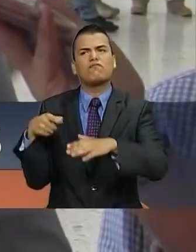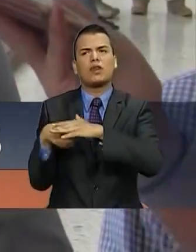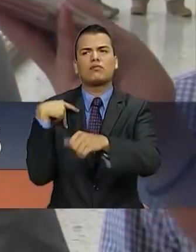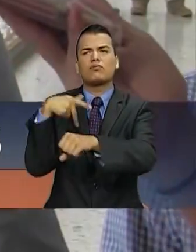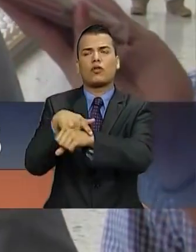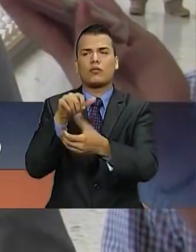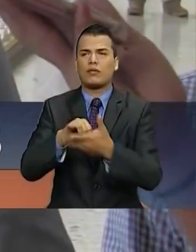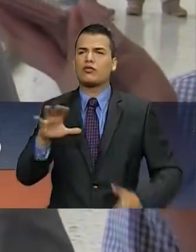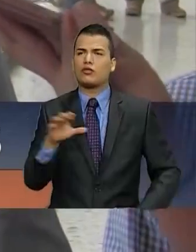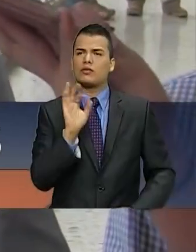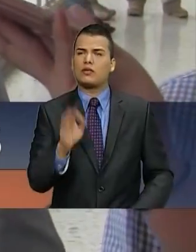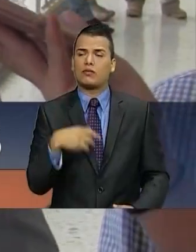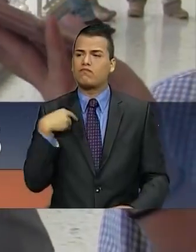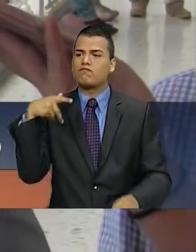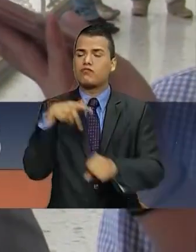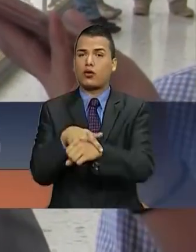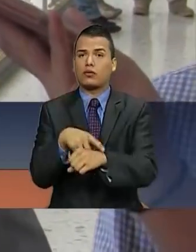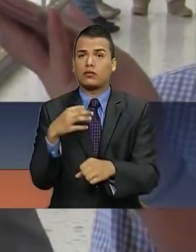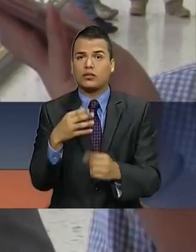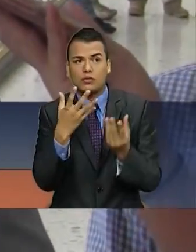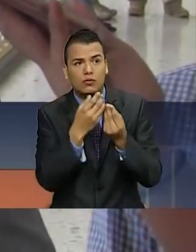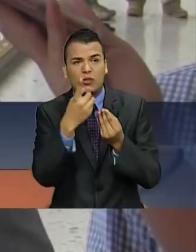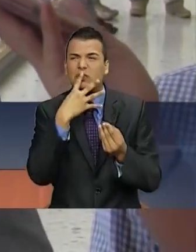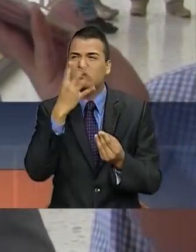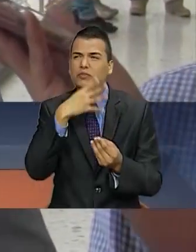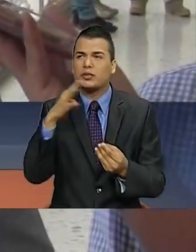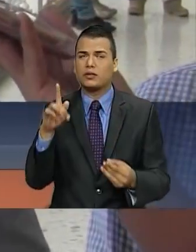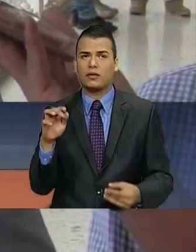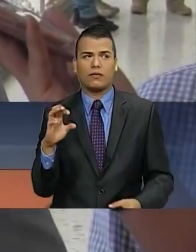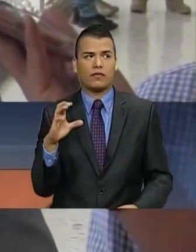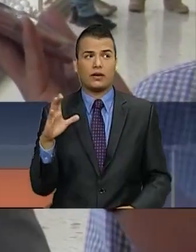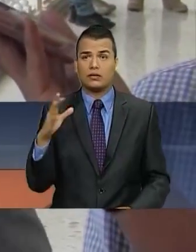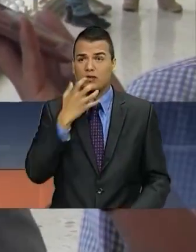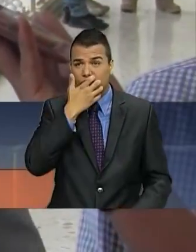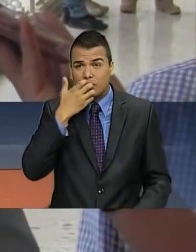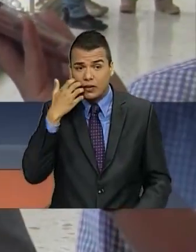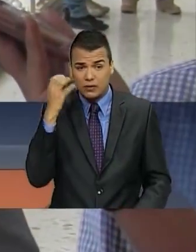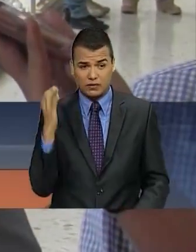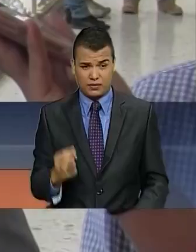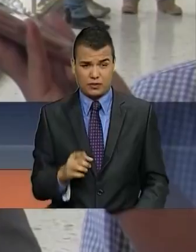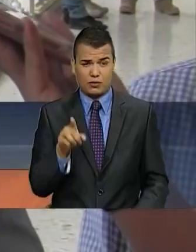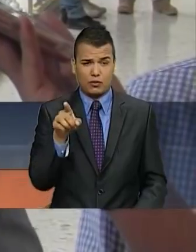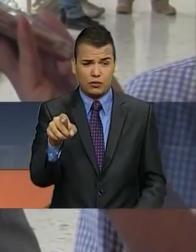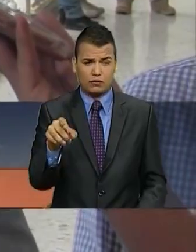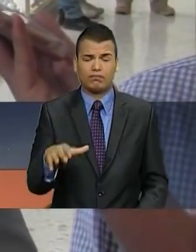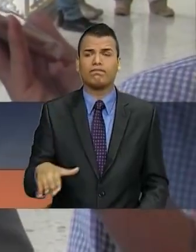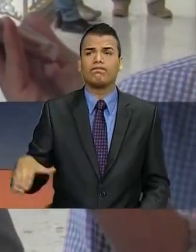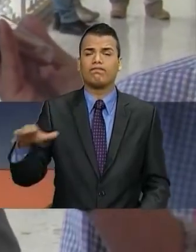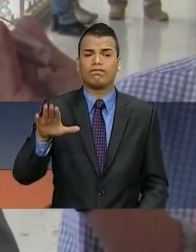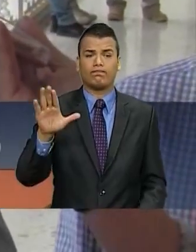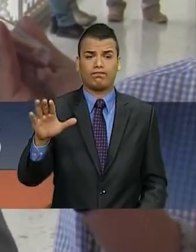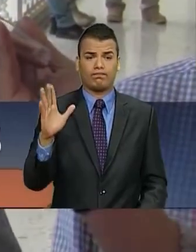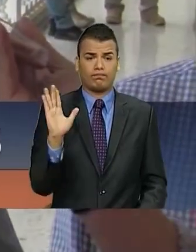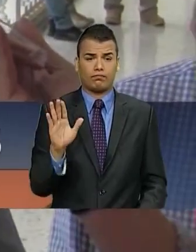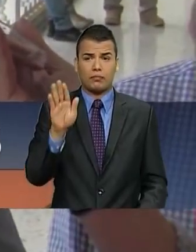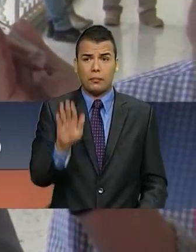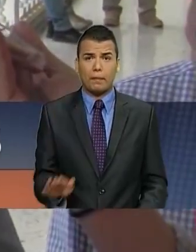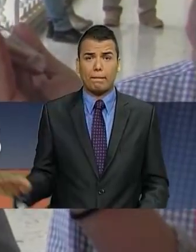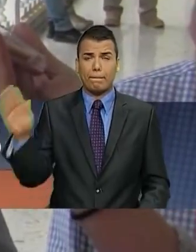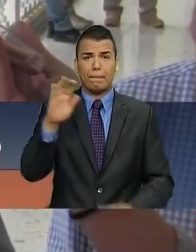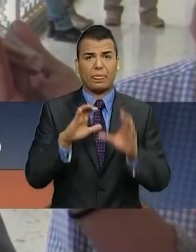Bueno, aparece aquí el tema de las disidencias y de lo que significa para un territorio como el departamento del